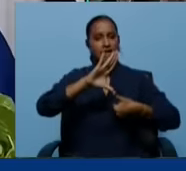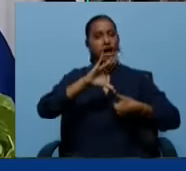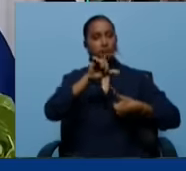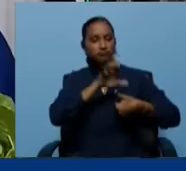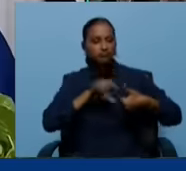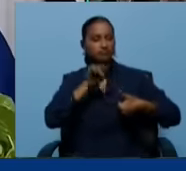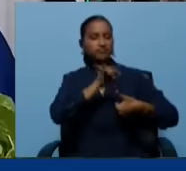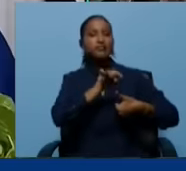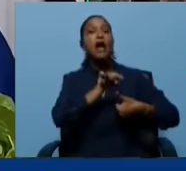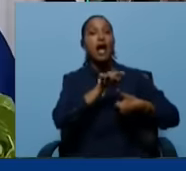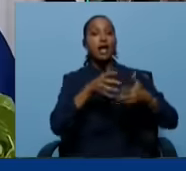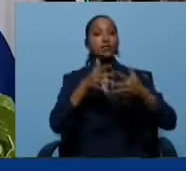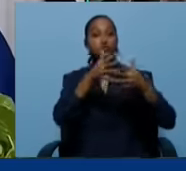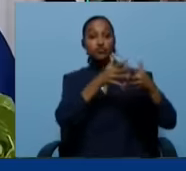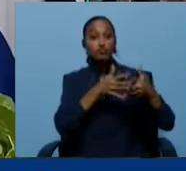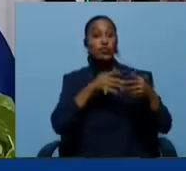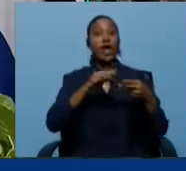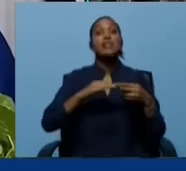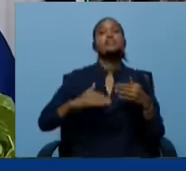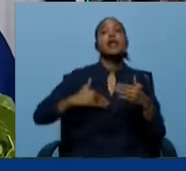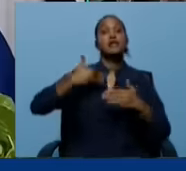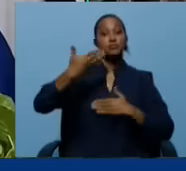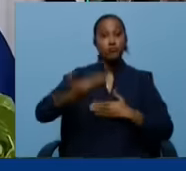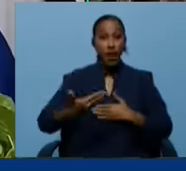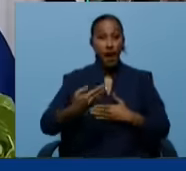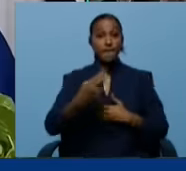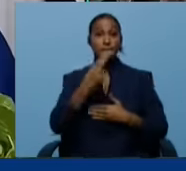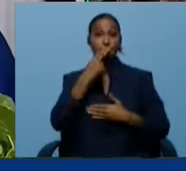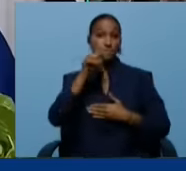y luego el